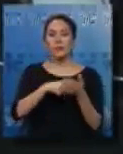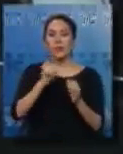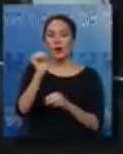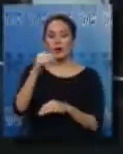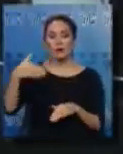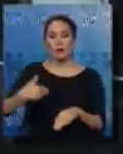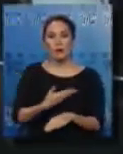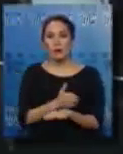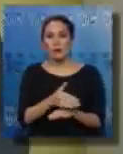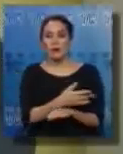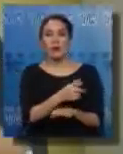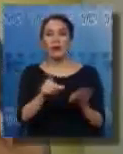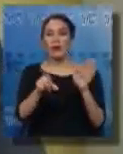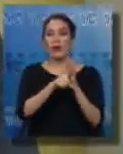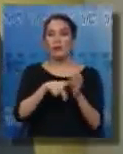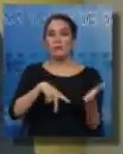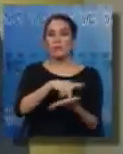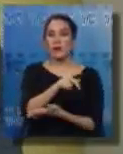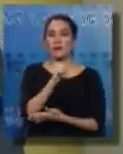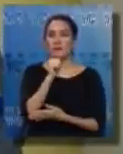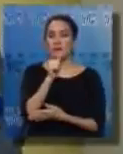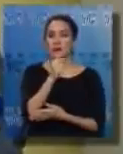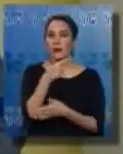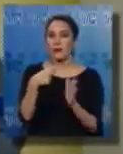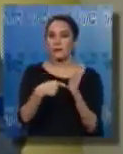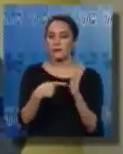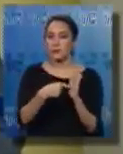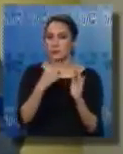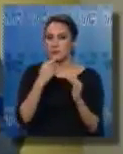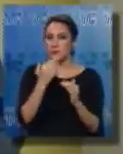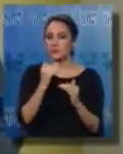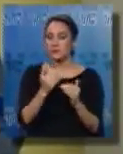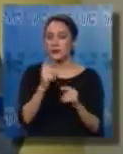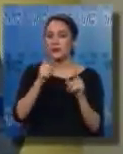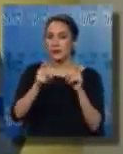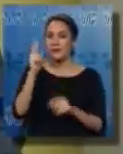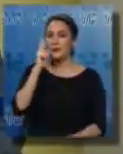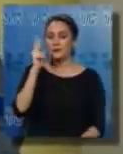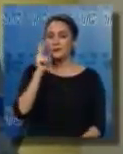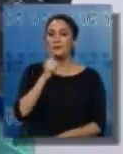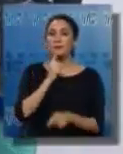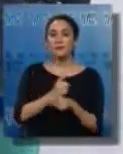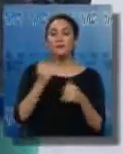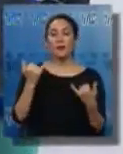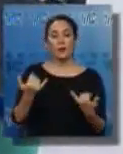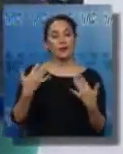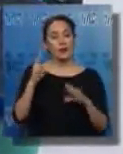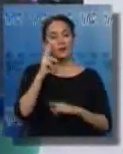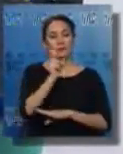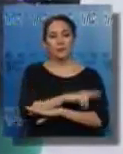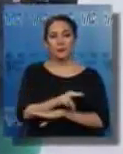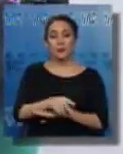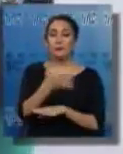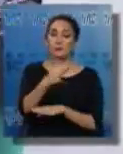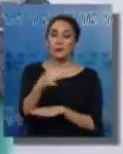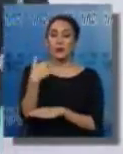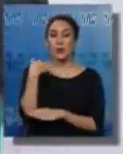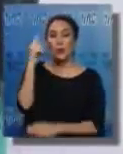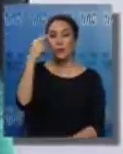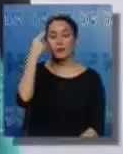país de manera ilegal. Para que la ciudadanía sepa que la aduana está haciendo controles ya. Se estima que el gobierno